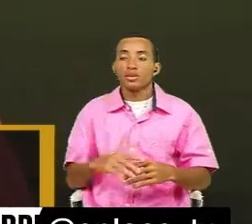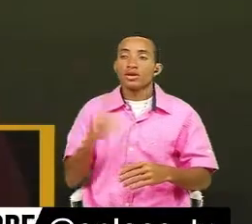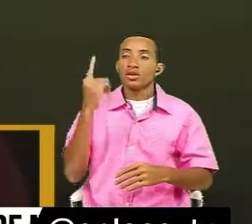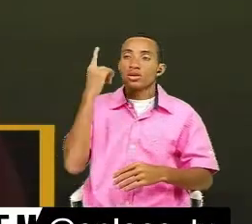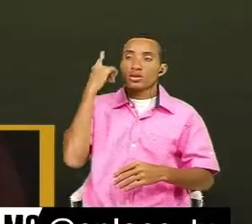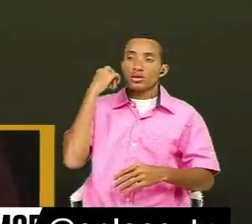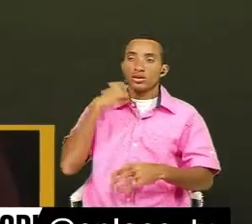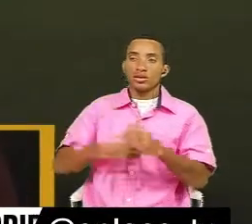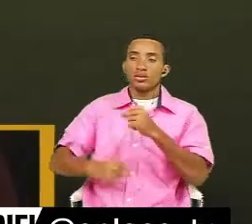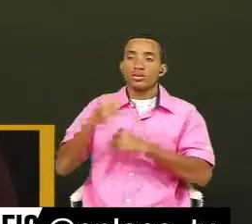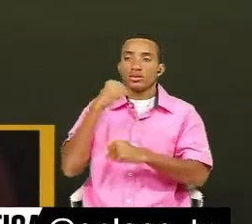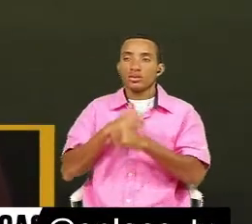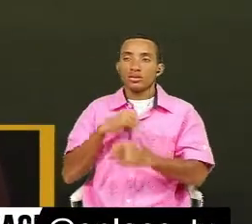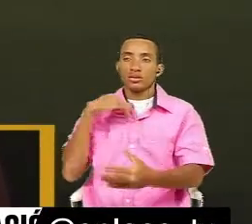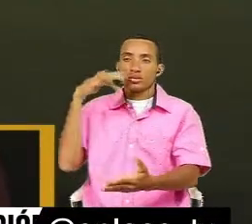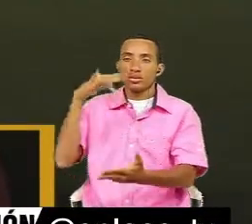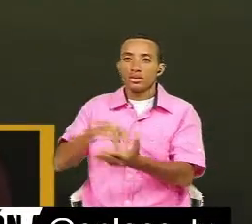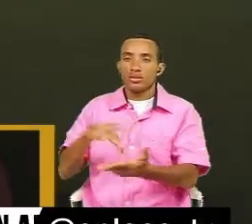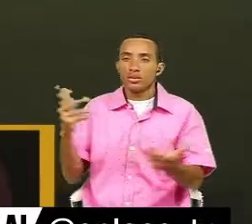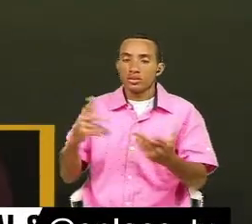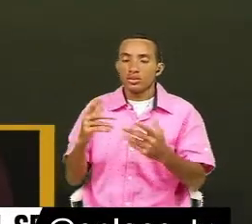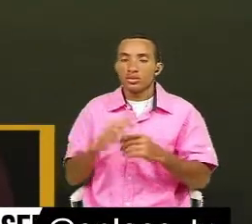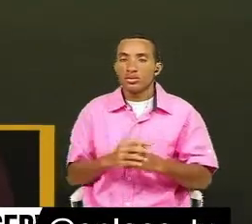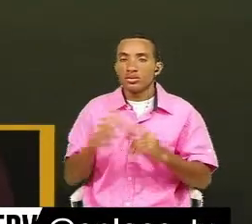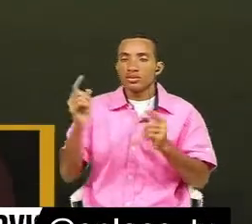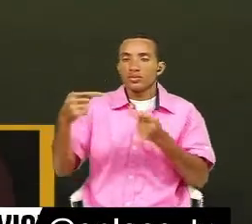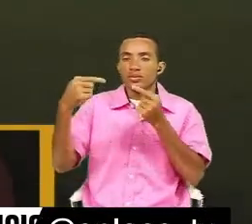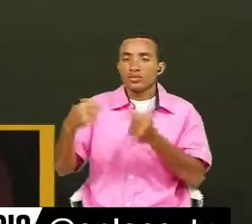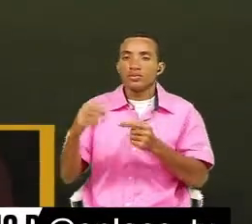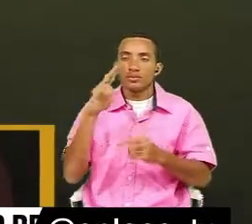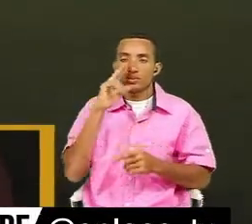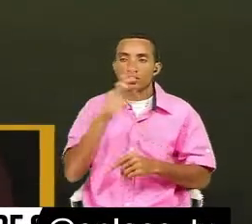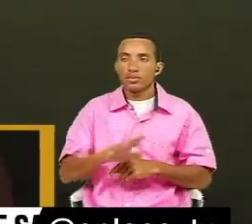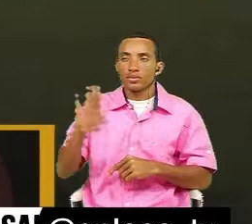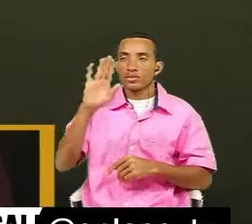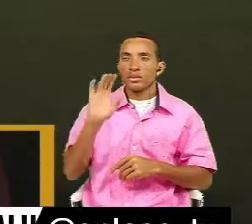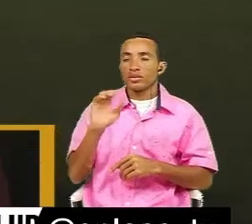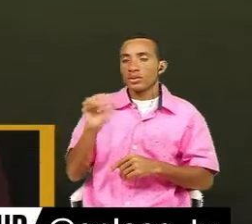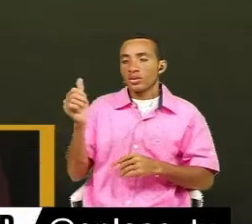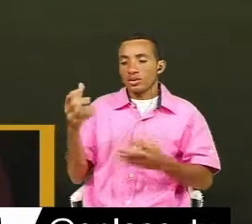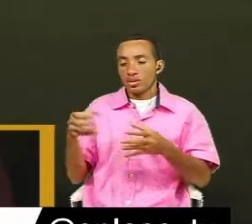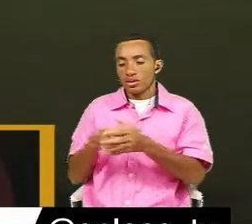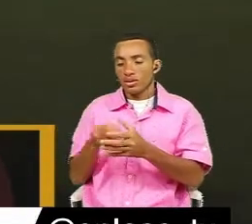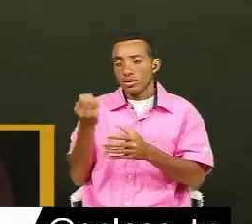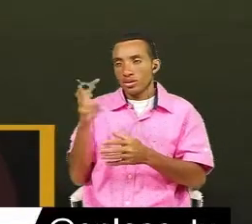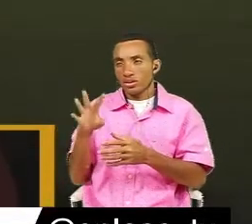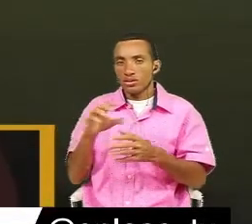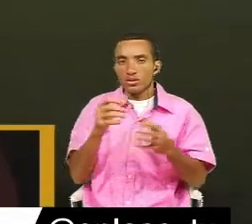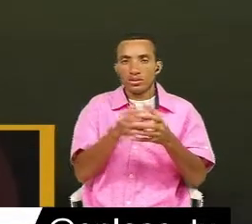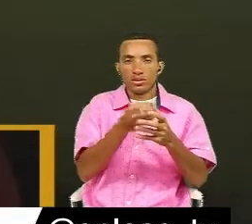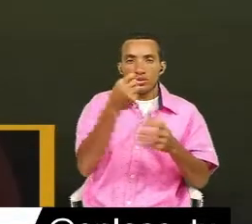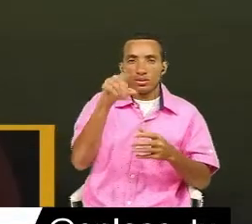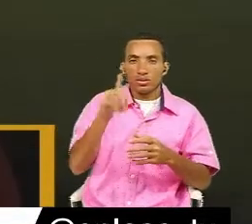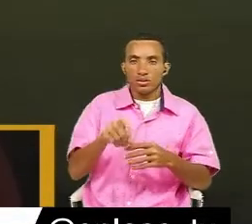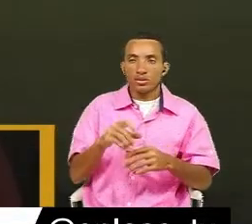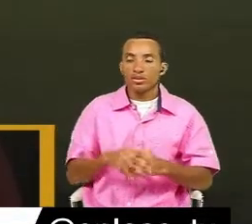tuvimos la oportunidad de participar en un torneo nacional con la categoría sub-14 y sub-16, es el torneo nacional del